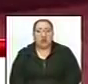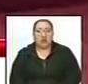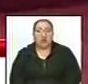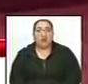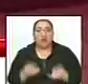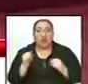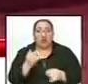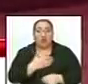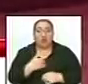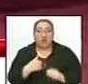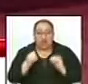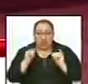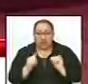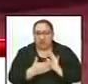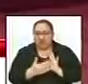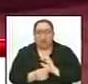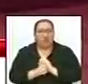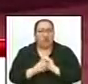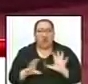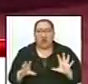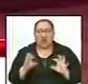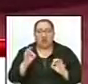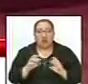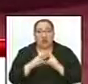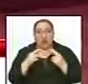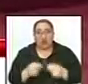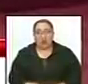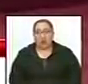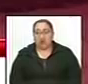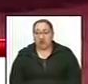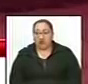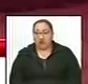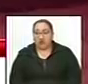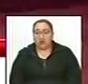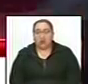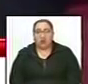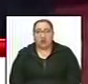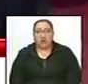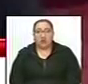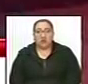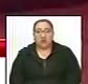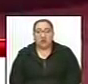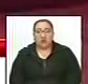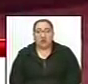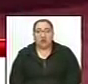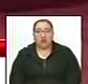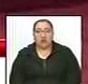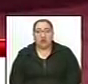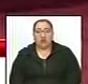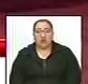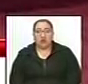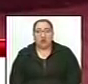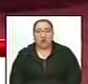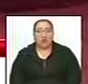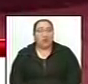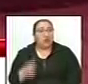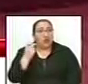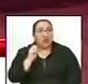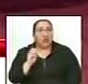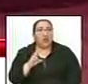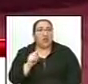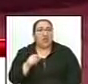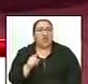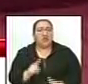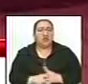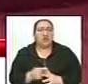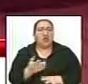que queda demostrado que hubo una reunión. Y uno de los argumentos que acá lo he escuchado, presidente, es que se dice,